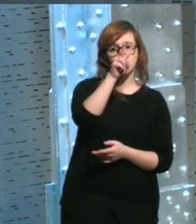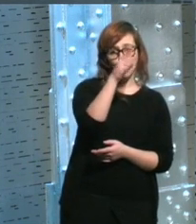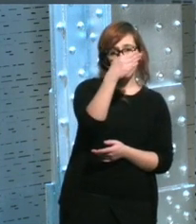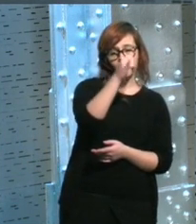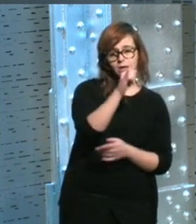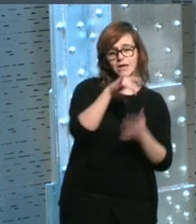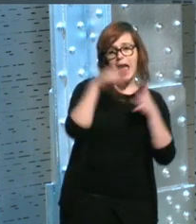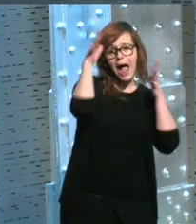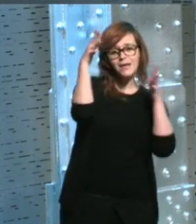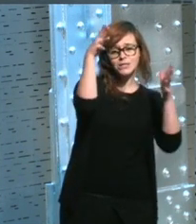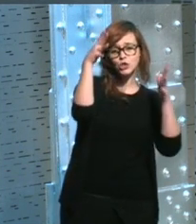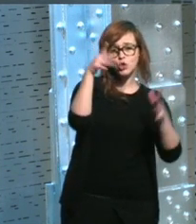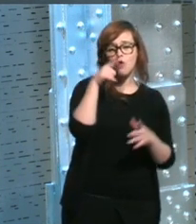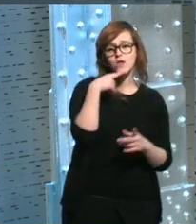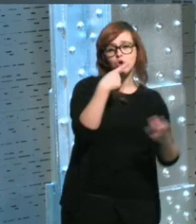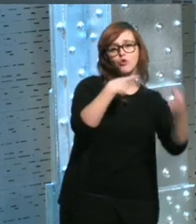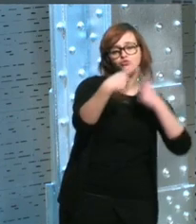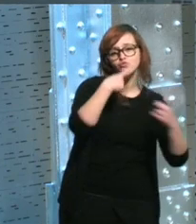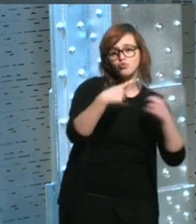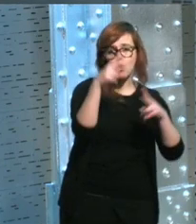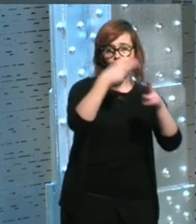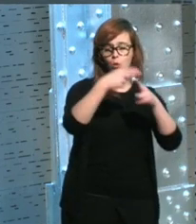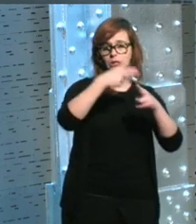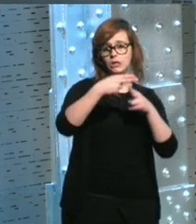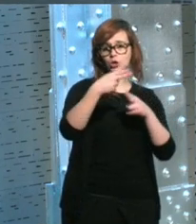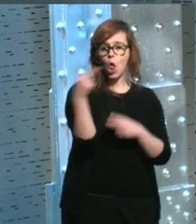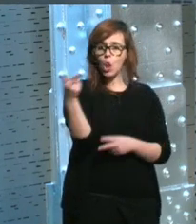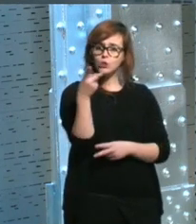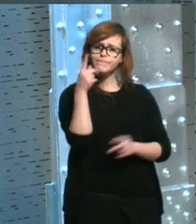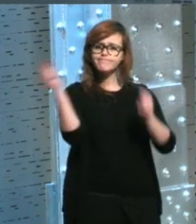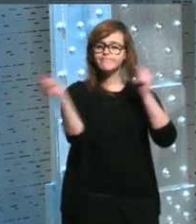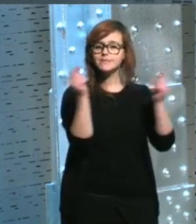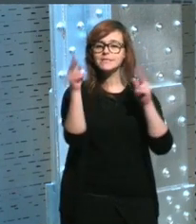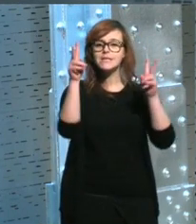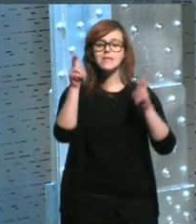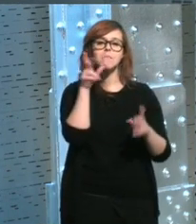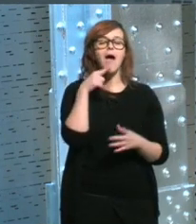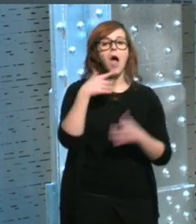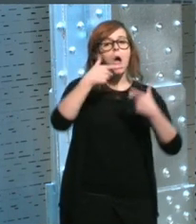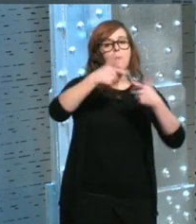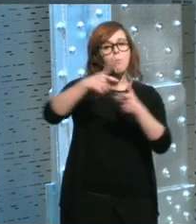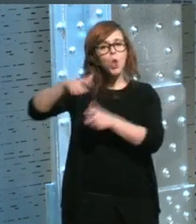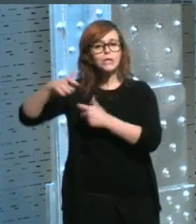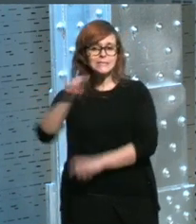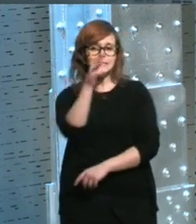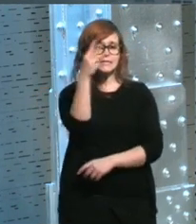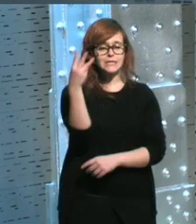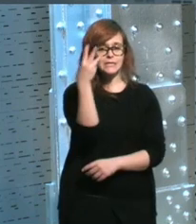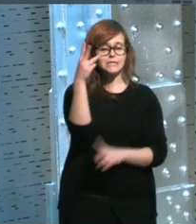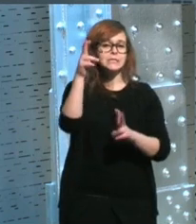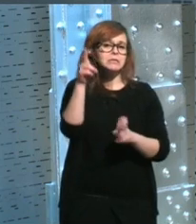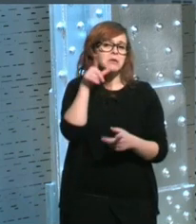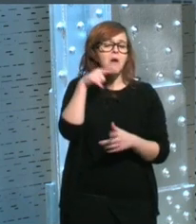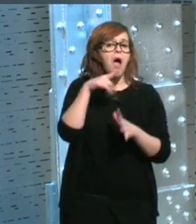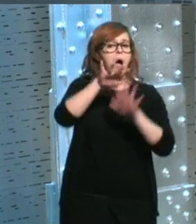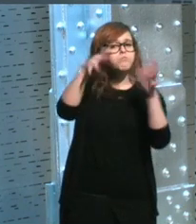consultor político. Ambos van a debatir en 3 bloques sobre lo que se puede aprender de esta vuelta al mundo de la innovación. Cada bloque lo vamos a abrir a un